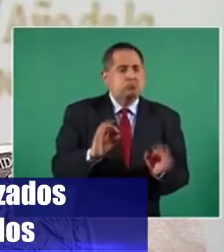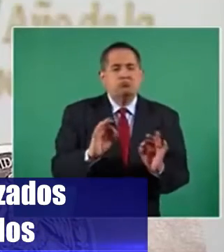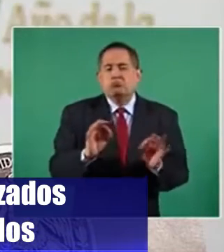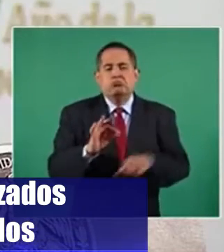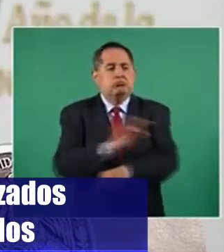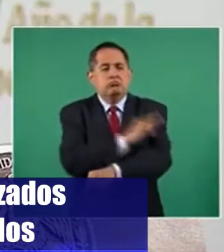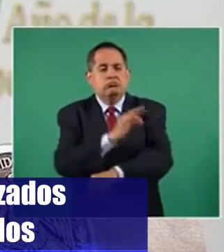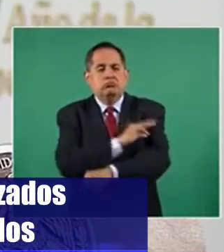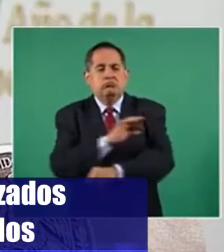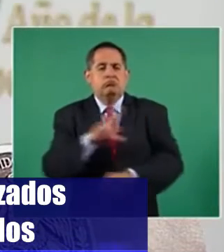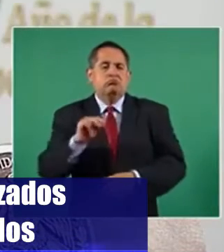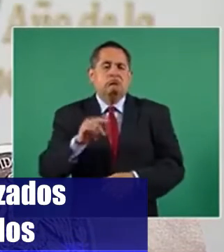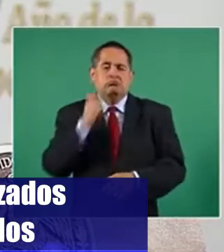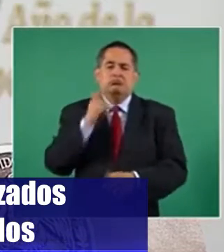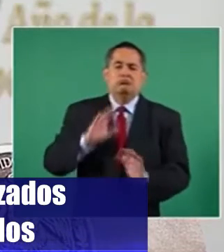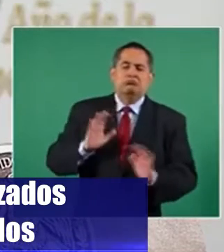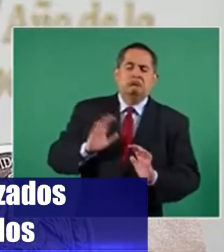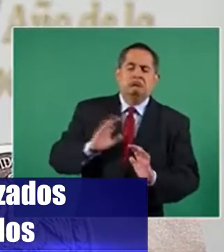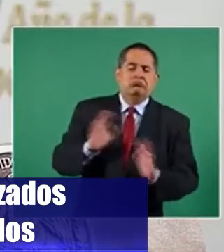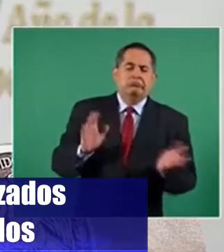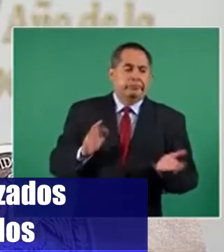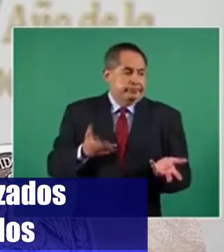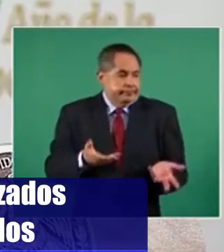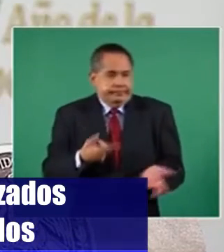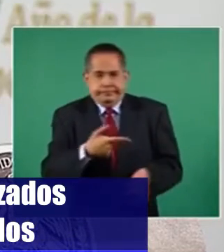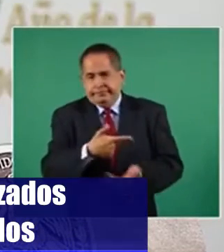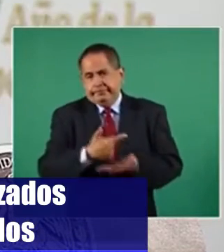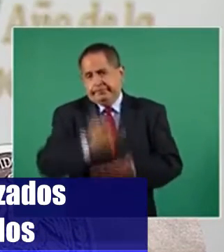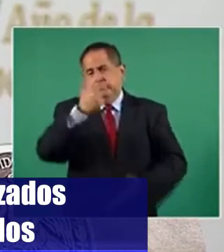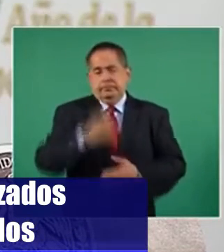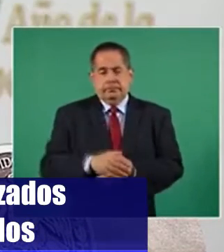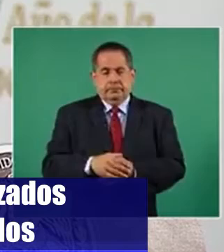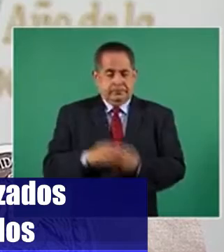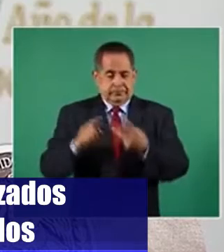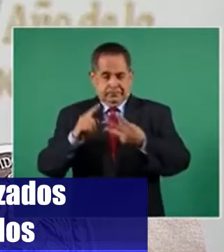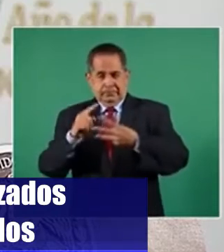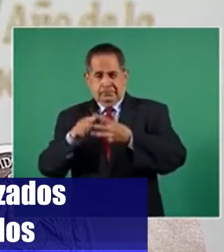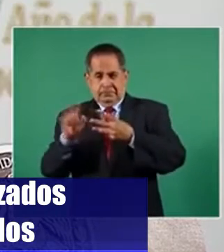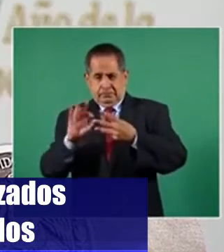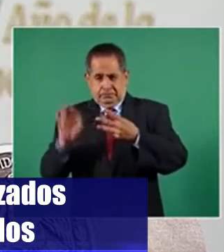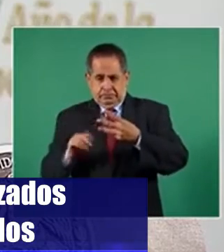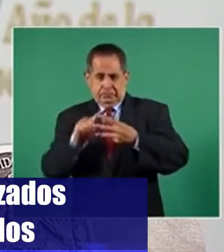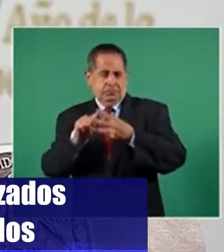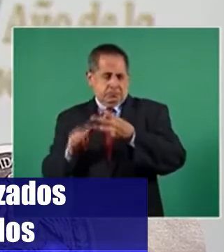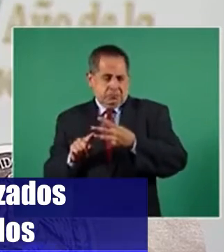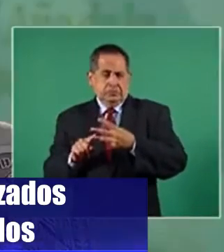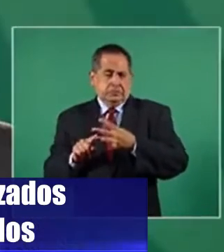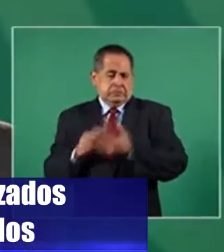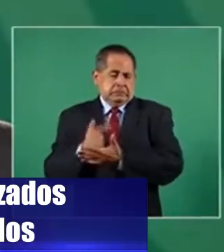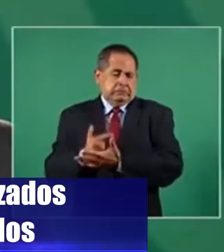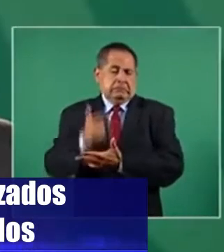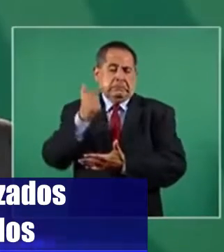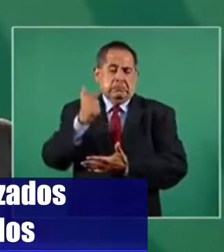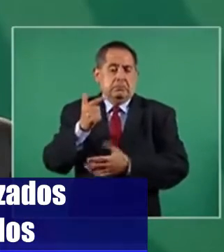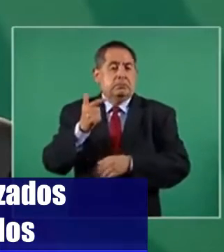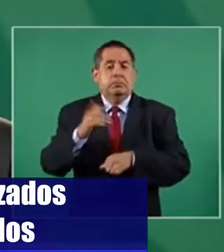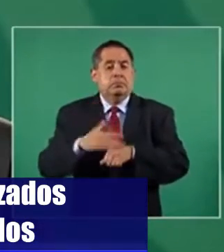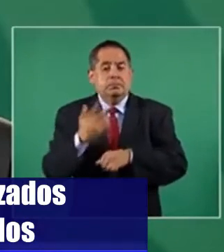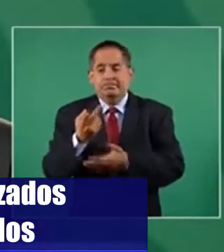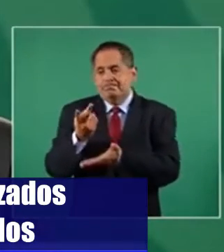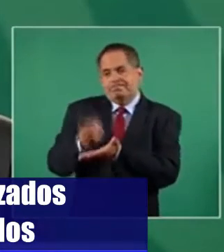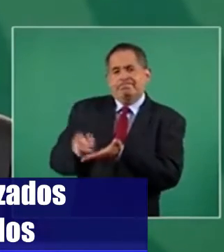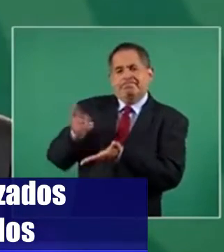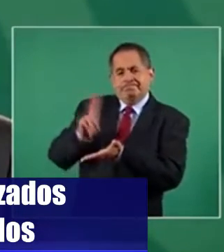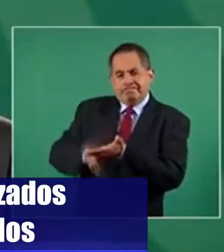no se vacunaron. El 3% restante son personas que tienen alguna enfermedad que causa inmunodepresión